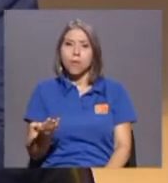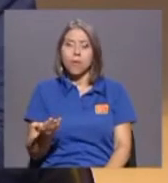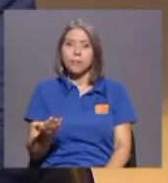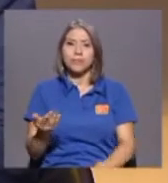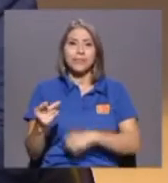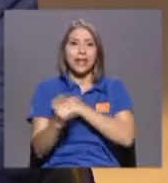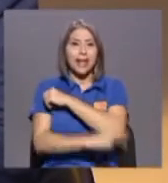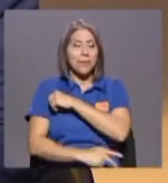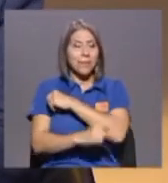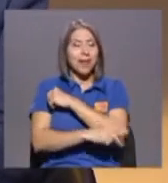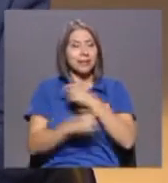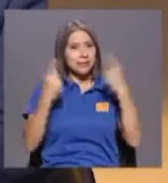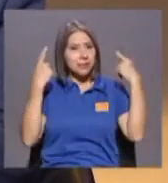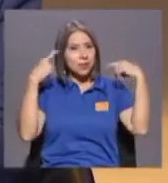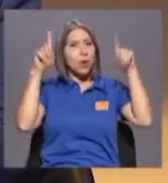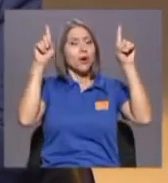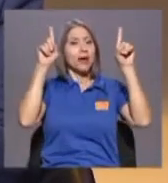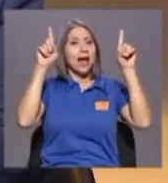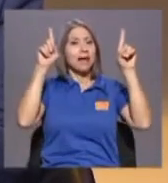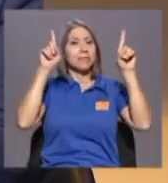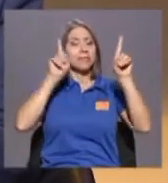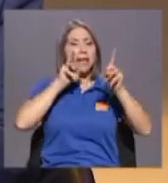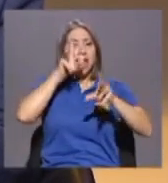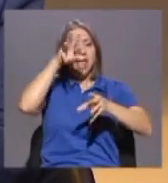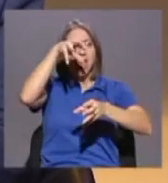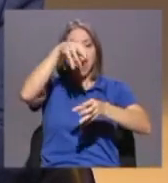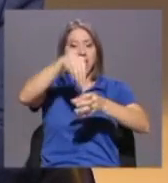el país logra insertarse en un mundo